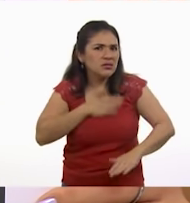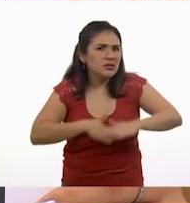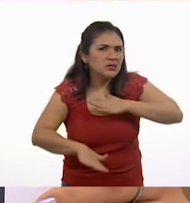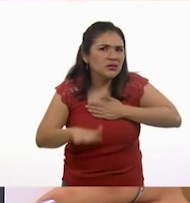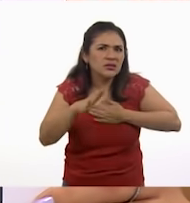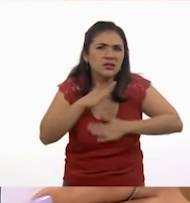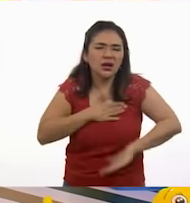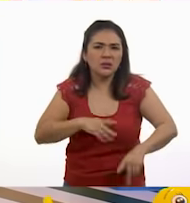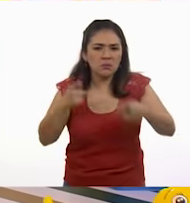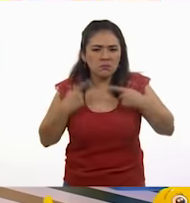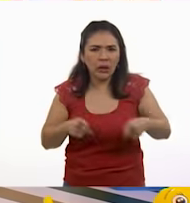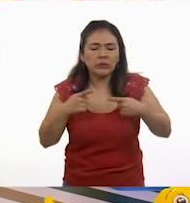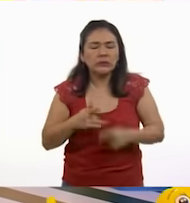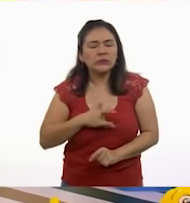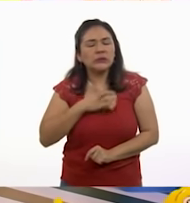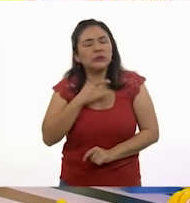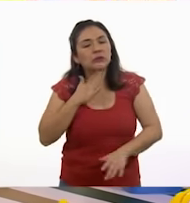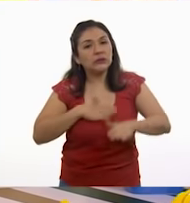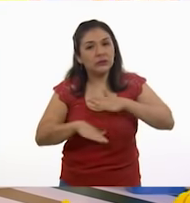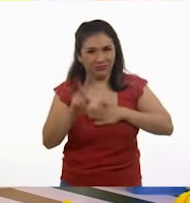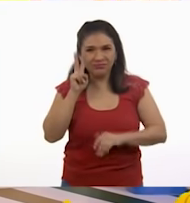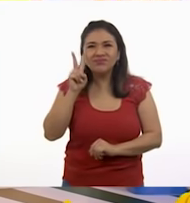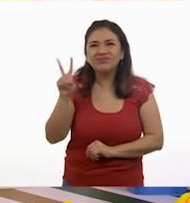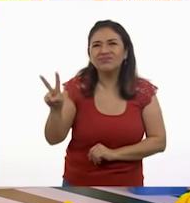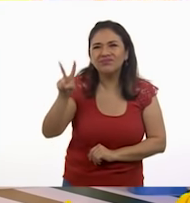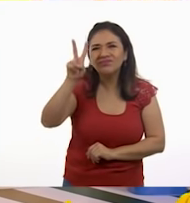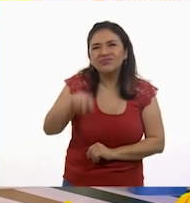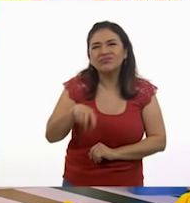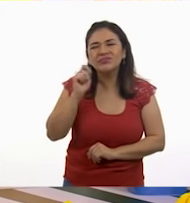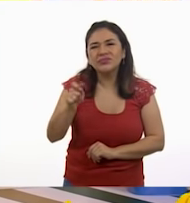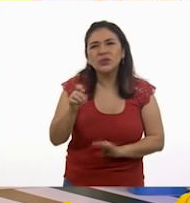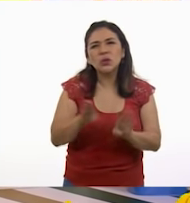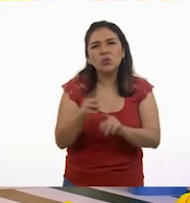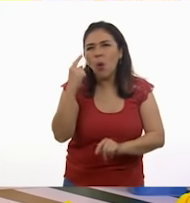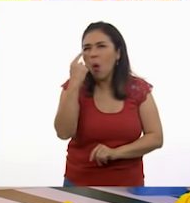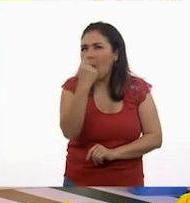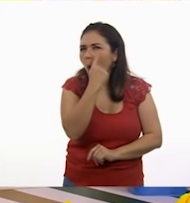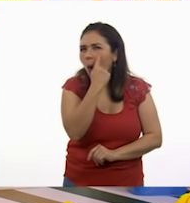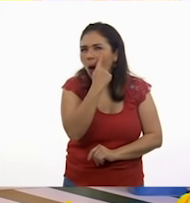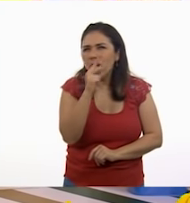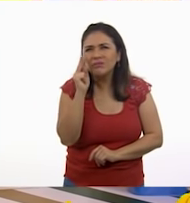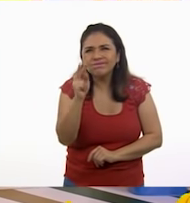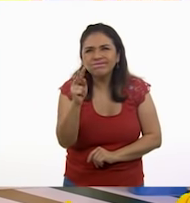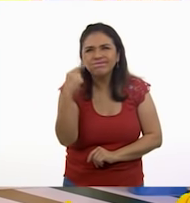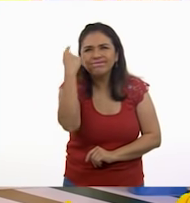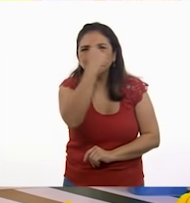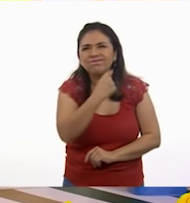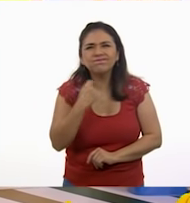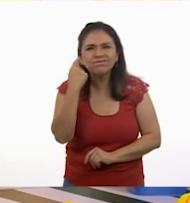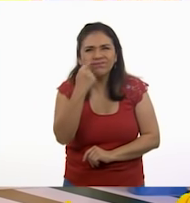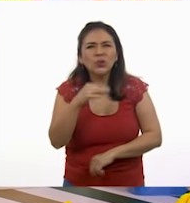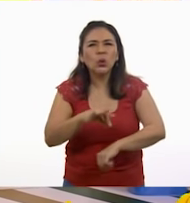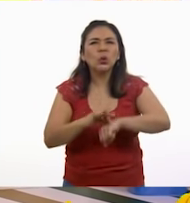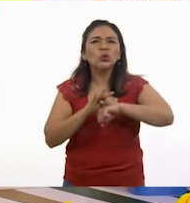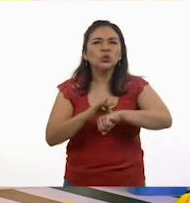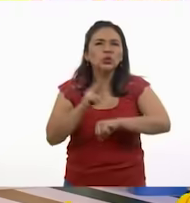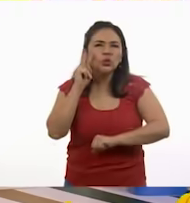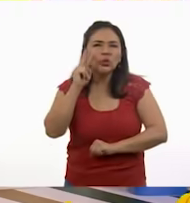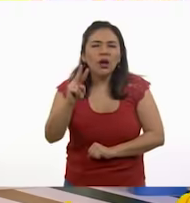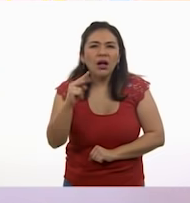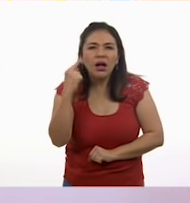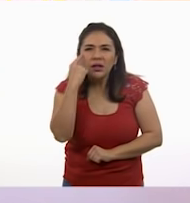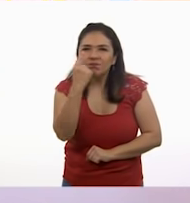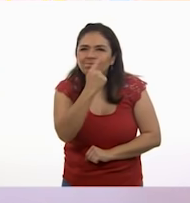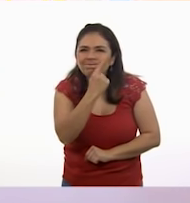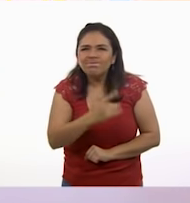desgastante para las personas y lo podemos ver sobre todo en la mirada verdad la mirada refleja esta